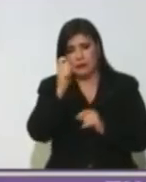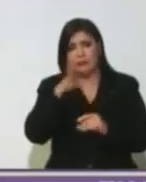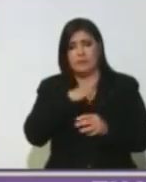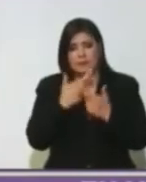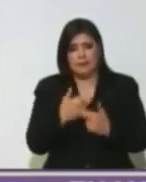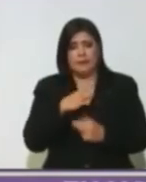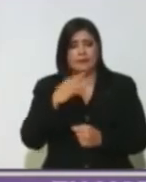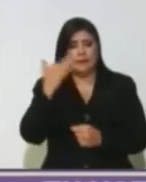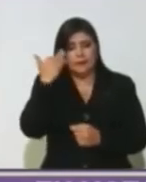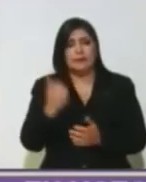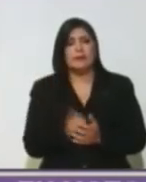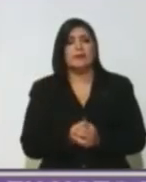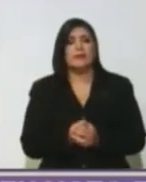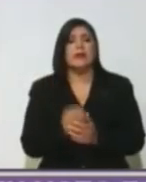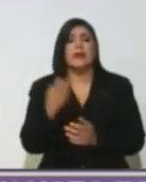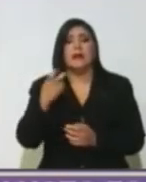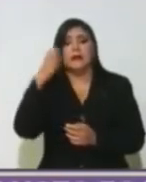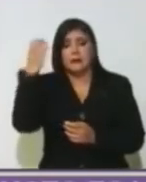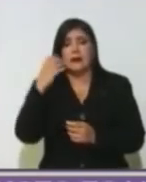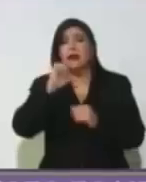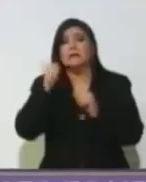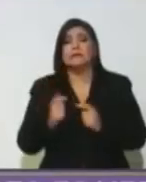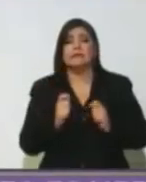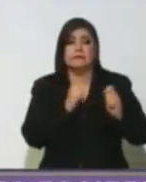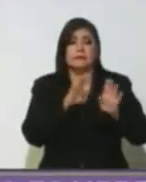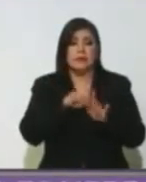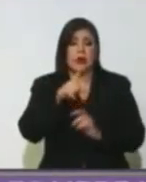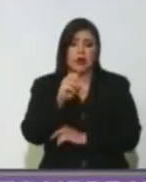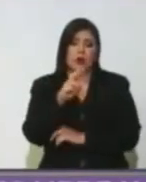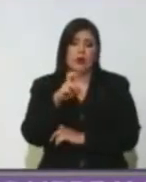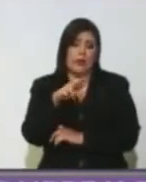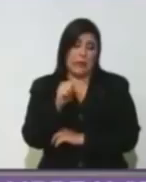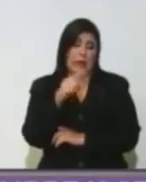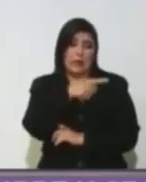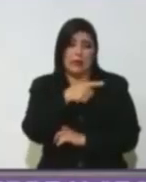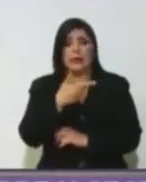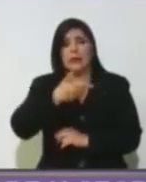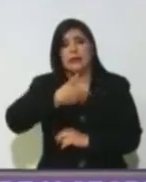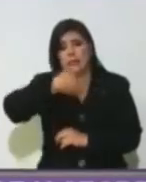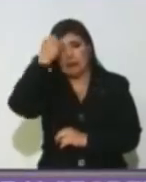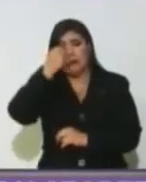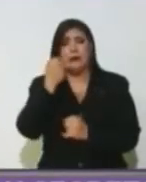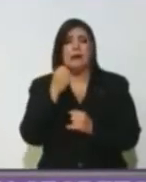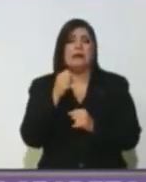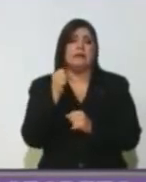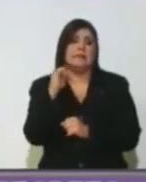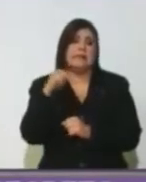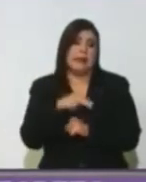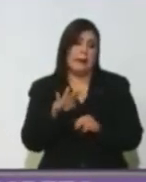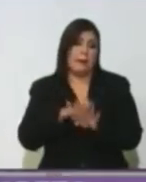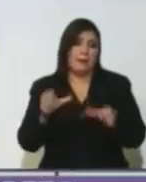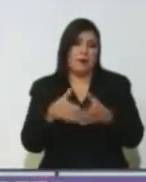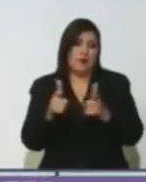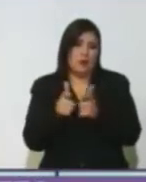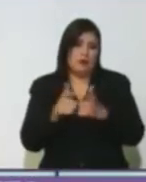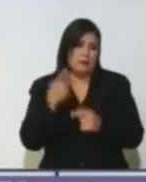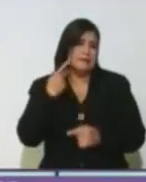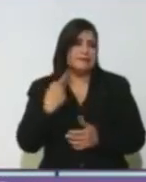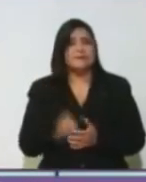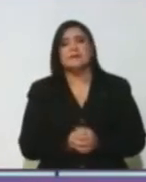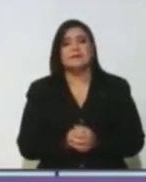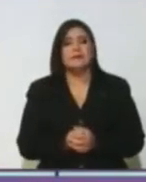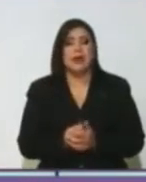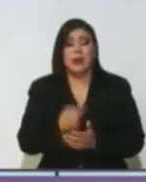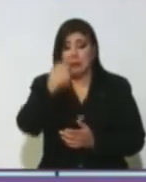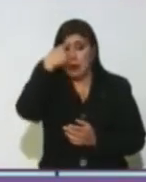candidata claudia sheinbaum adelante lorena candidata de candidata sin partido adelante muchas gracias pues